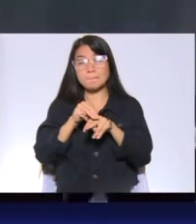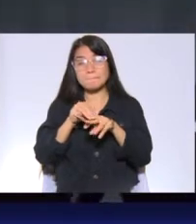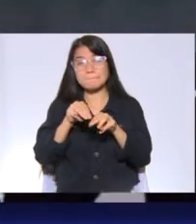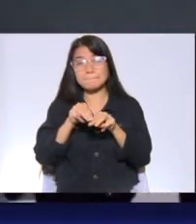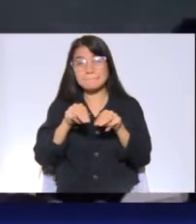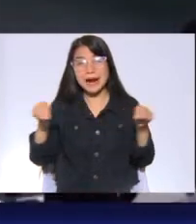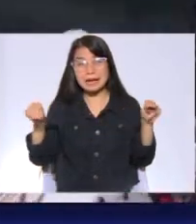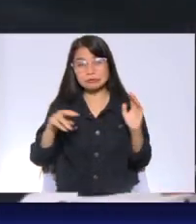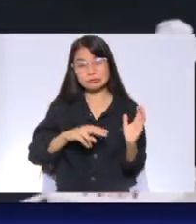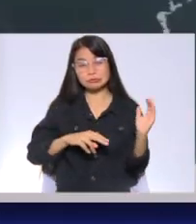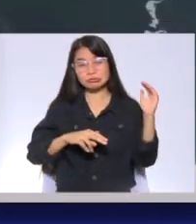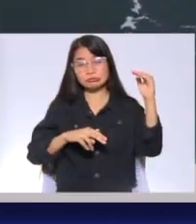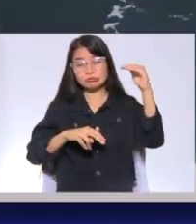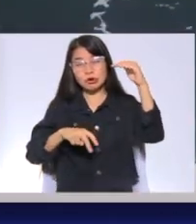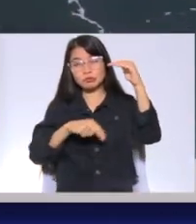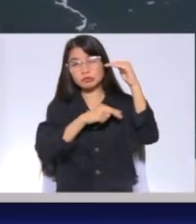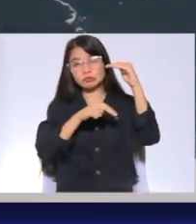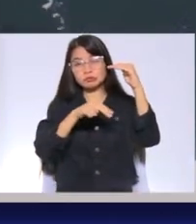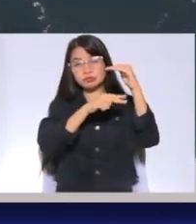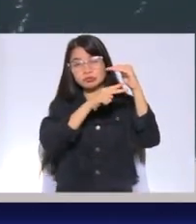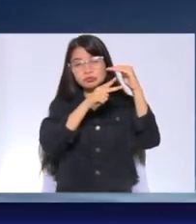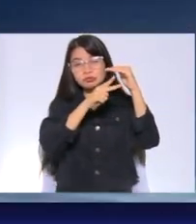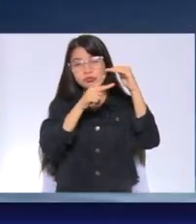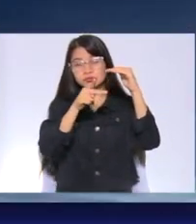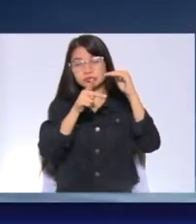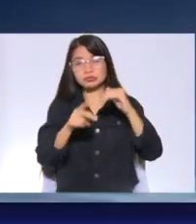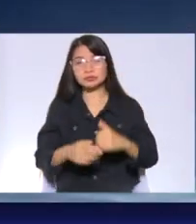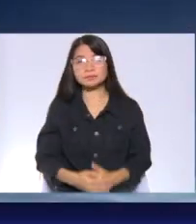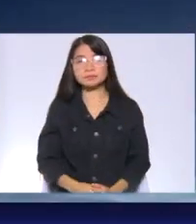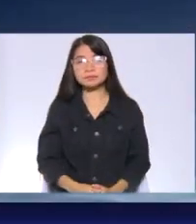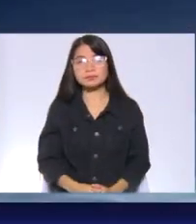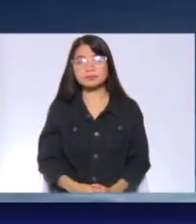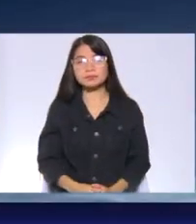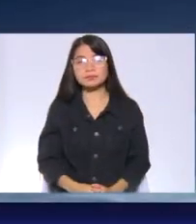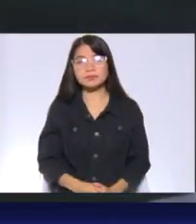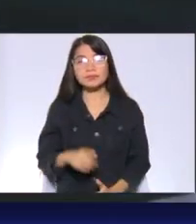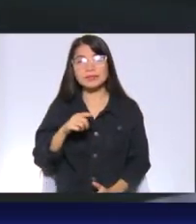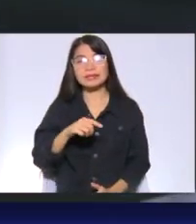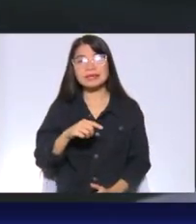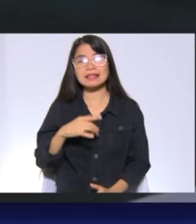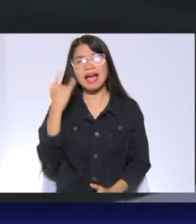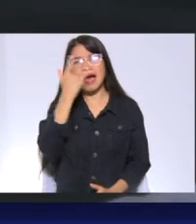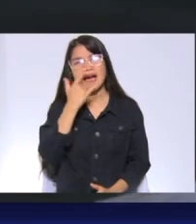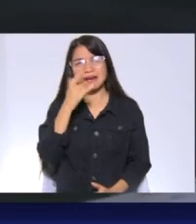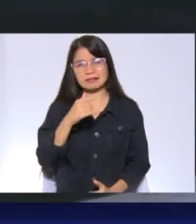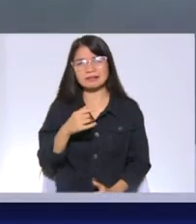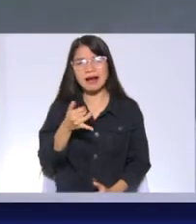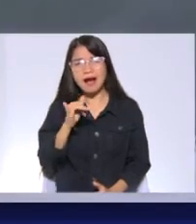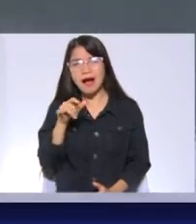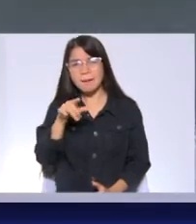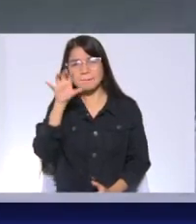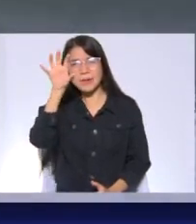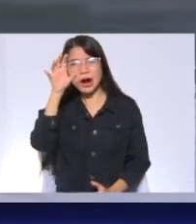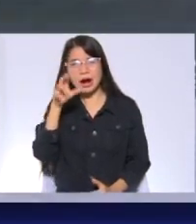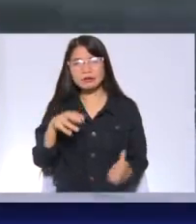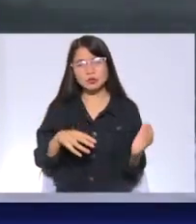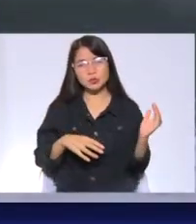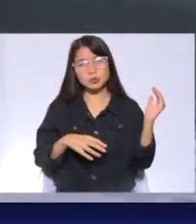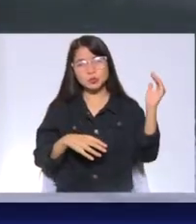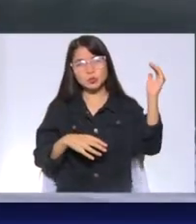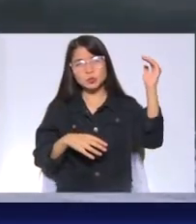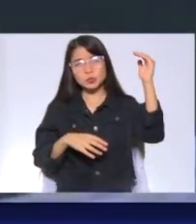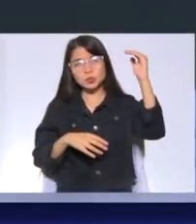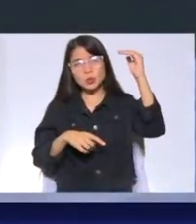La ola más famosa del mundo, Tijupo, Tahití, es un inmenso muro de agua que se levanta sobre arrecifes de coral, donde cada año mueren varios